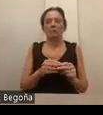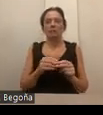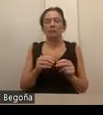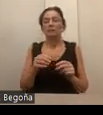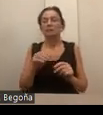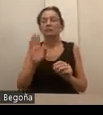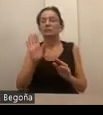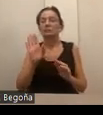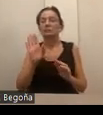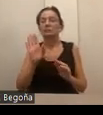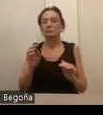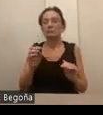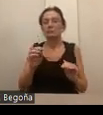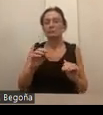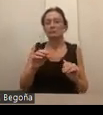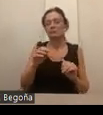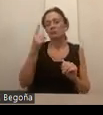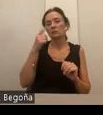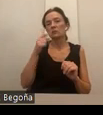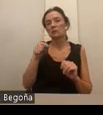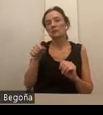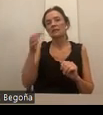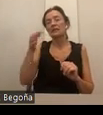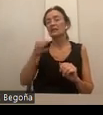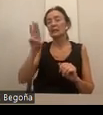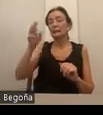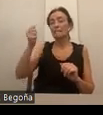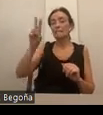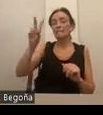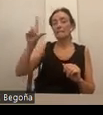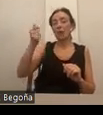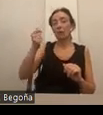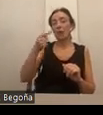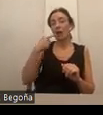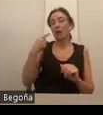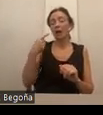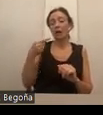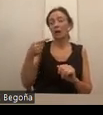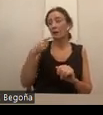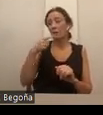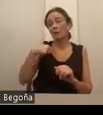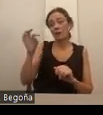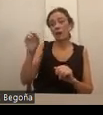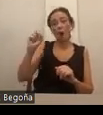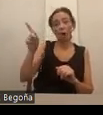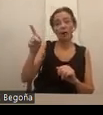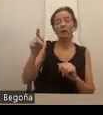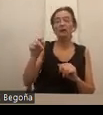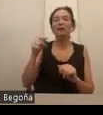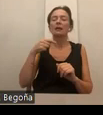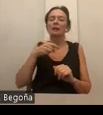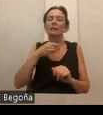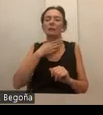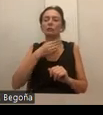me da el visto bueno y si os parece, intentaremos, aparte de hablar sobre la fibromialgia